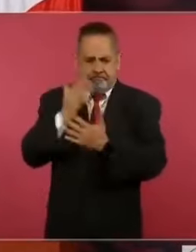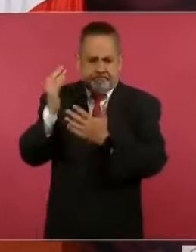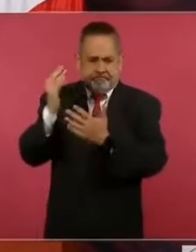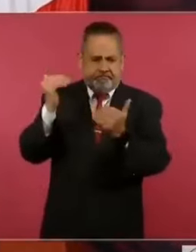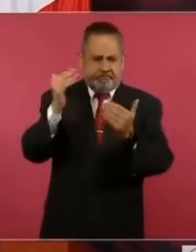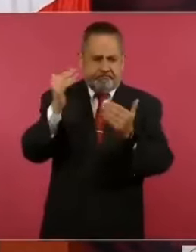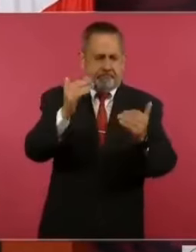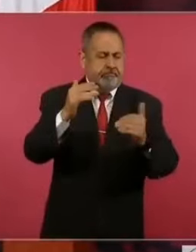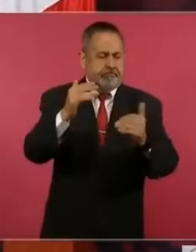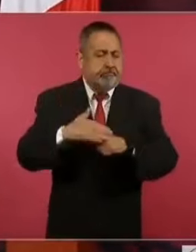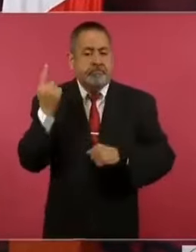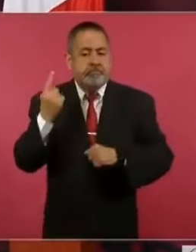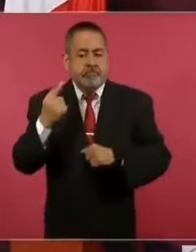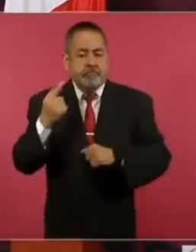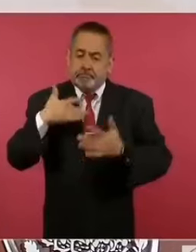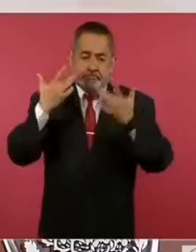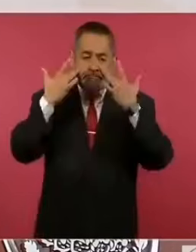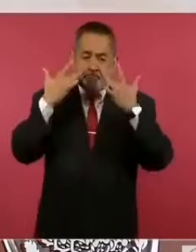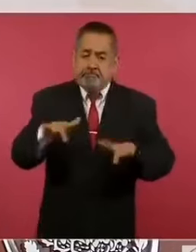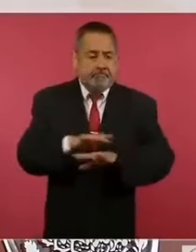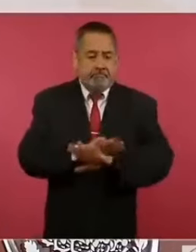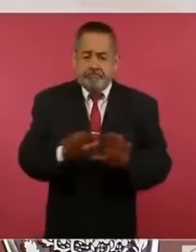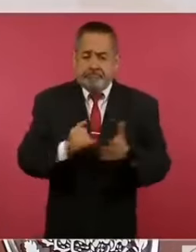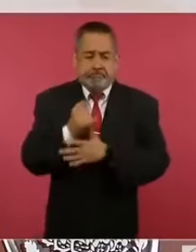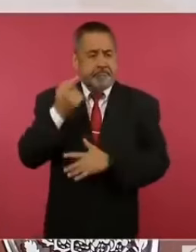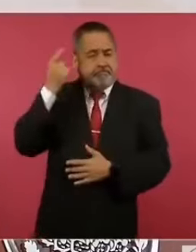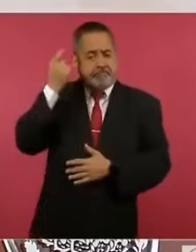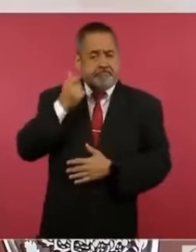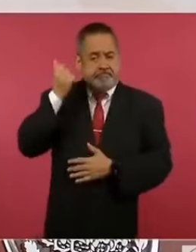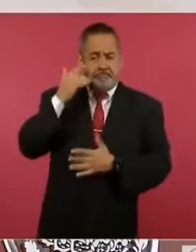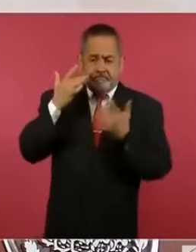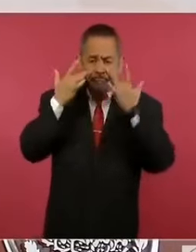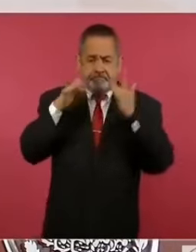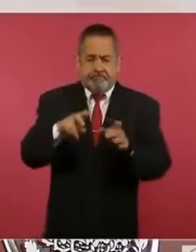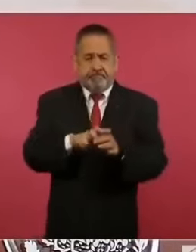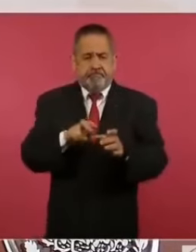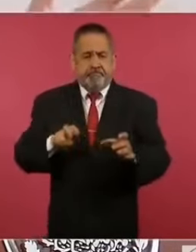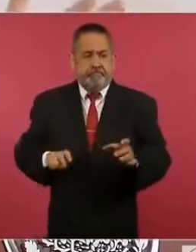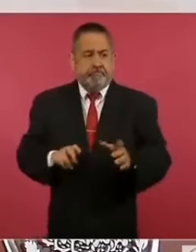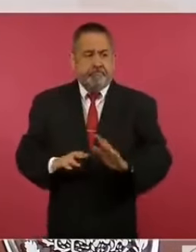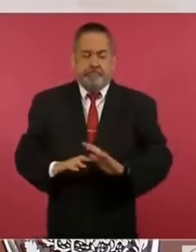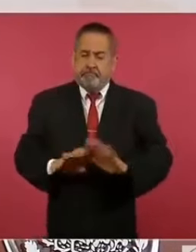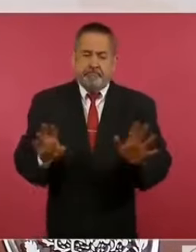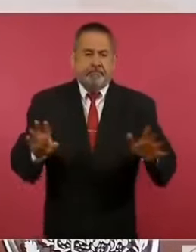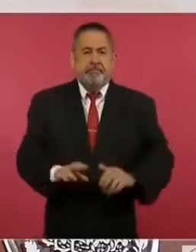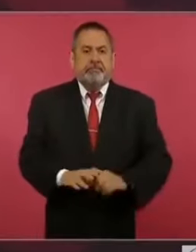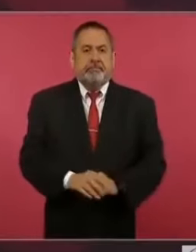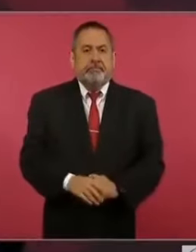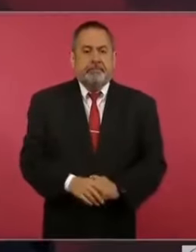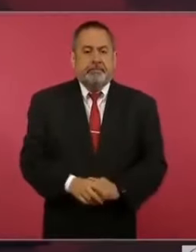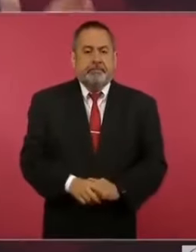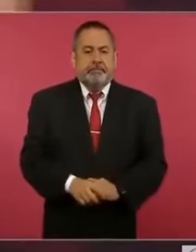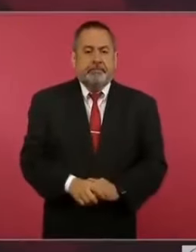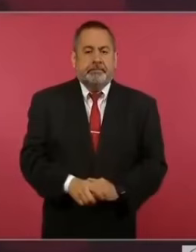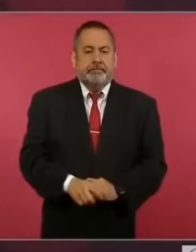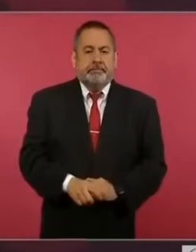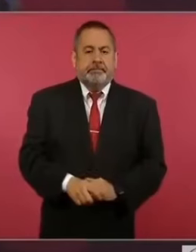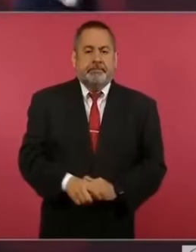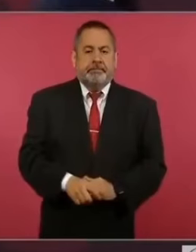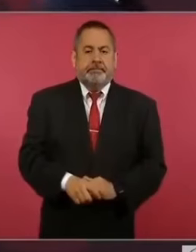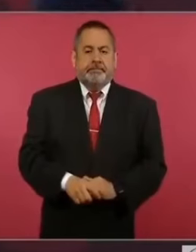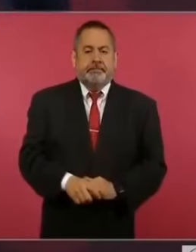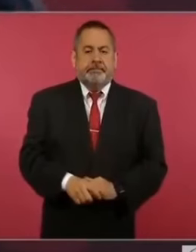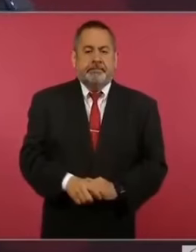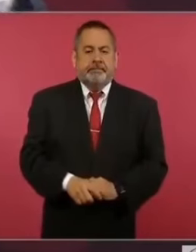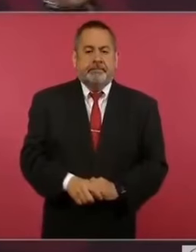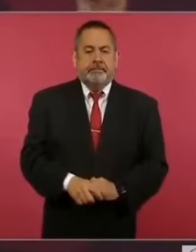después de las elecciones de este año su objetivo principal es reunirse con la gente que ha sido parte de este movimiento y que aún